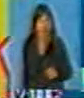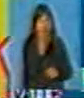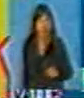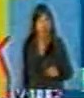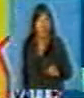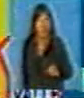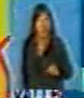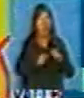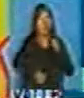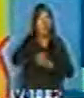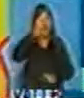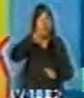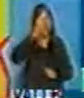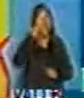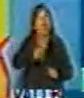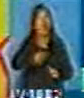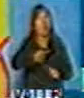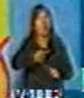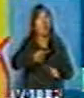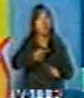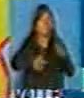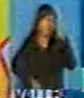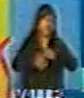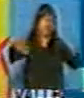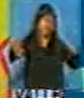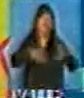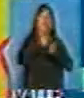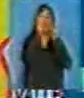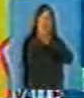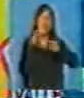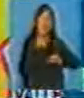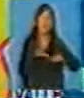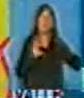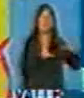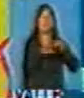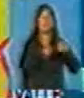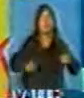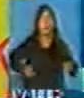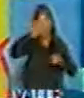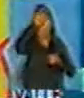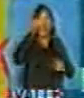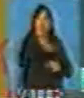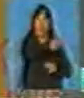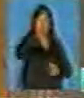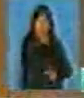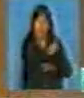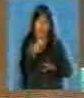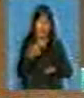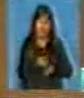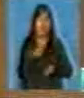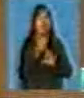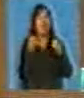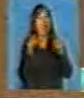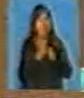triunfo rotundo del Frente Cambiemos, del gobernador Morales y de sus candidatos, en muchos de los cuales